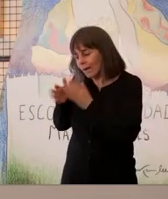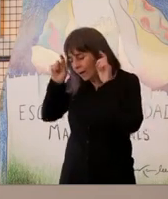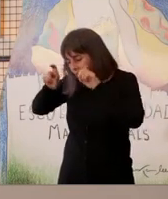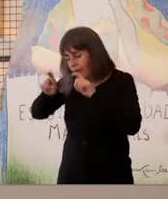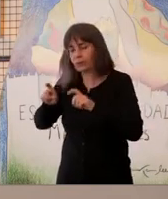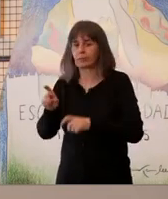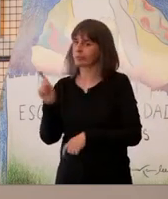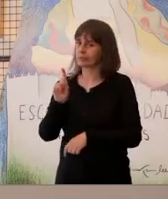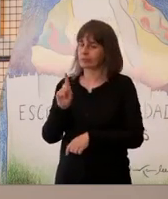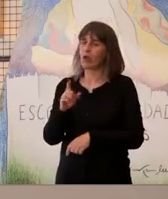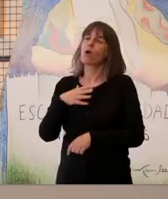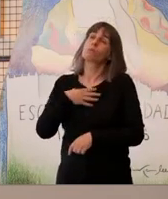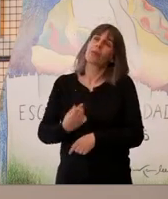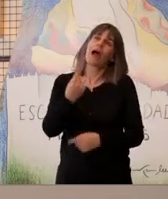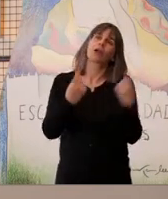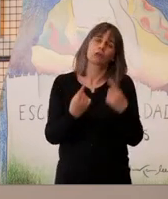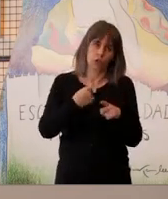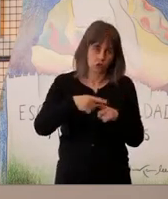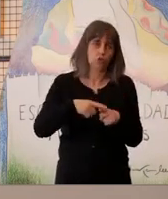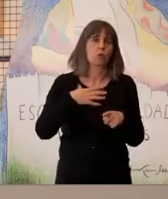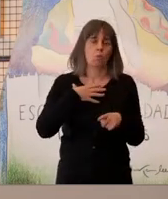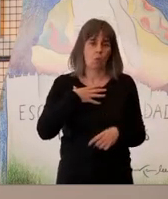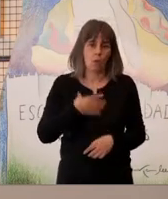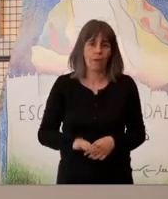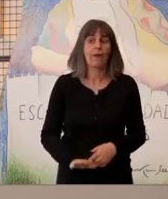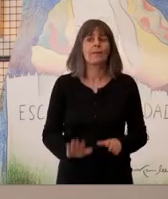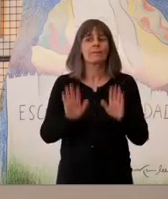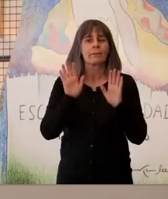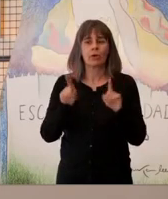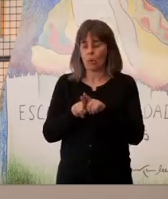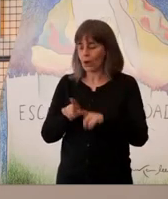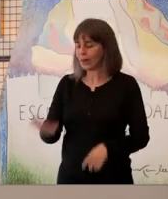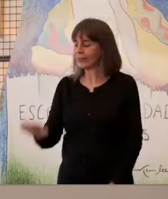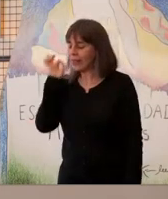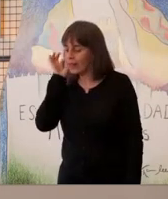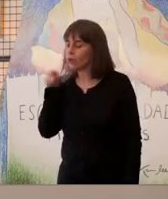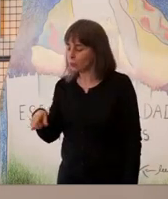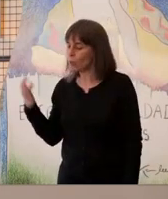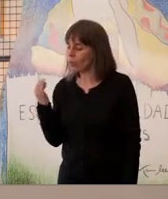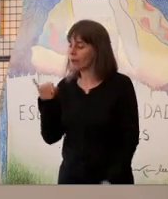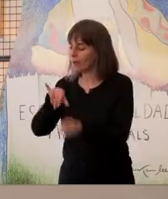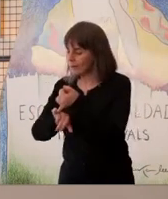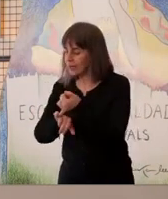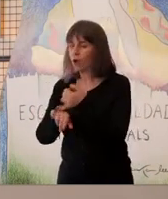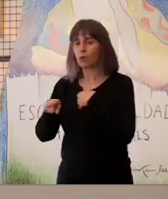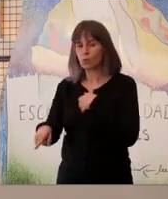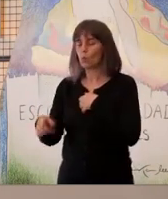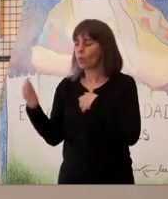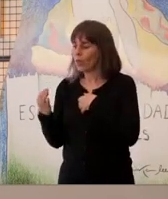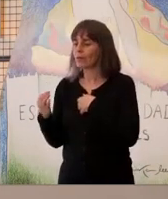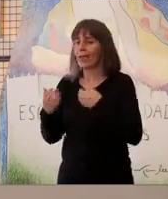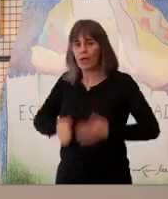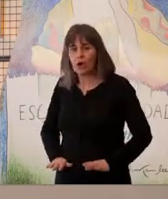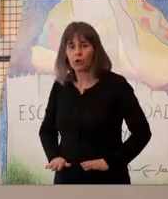de sus prácticas pero no como niña tienes que casarte niña tienes que tener hijos niña